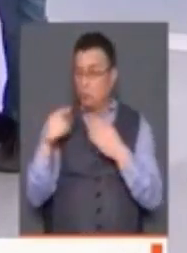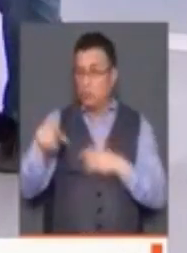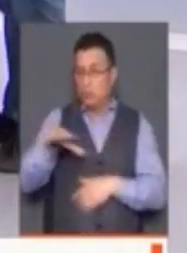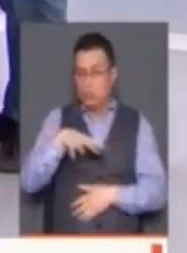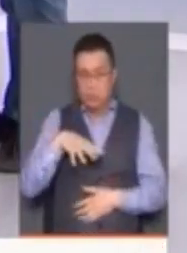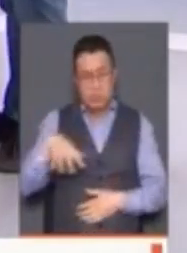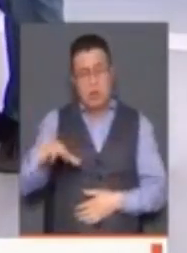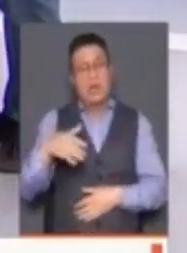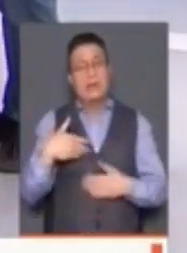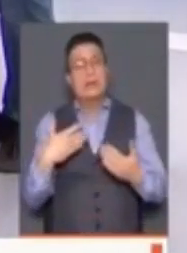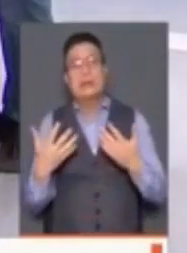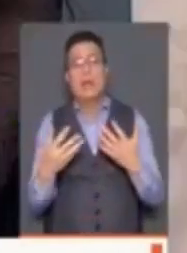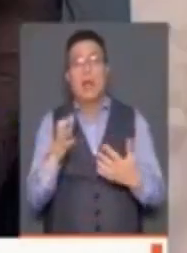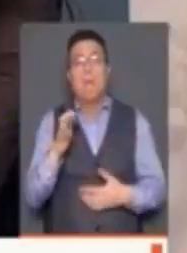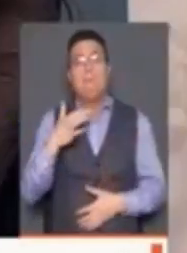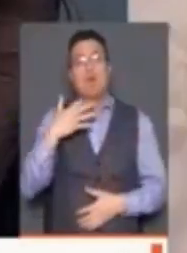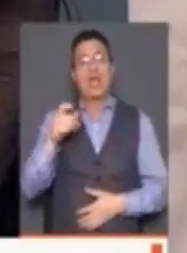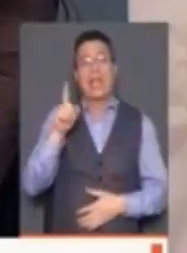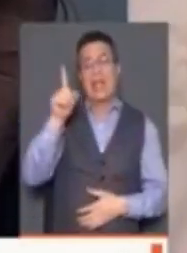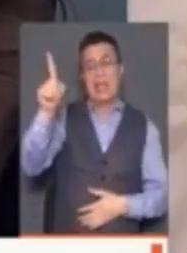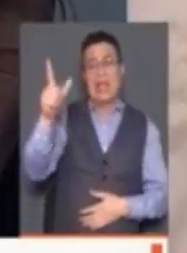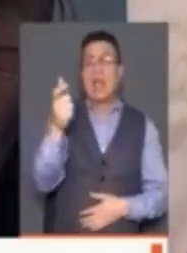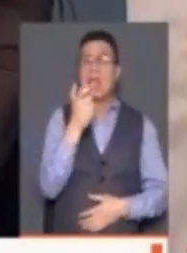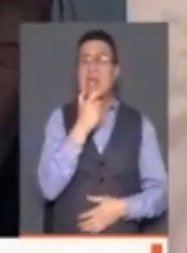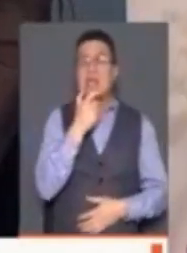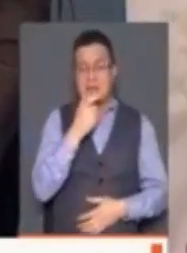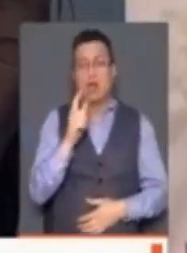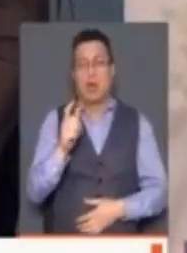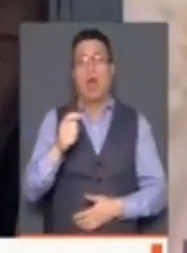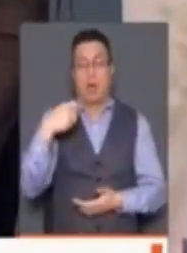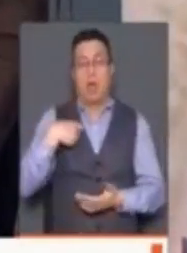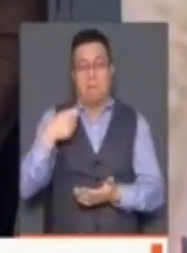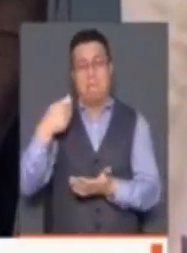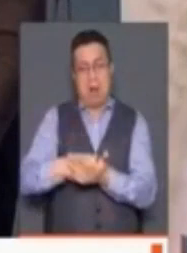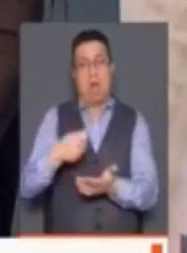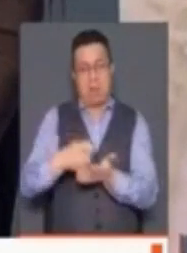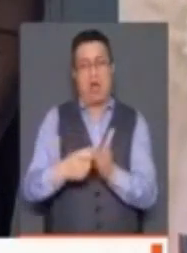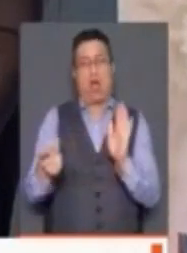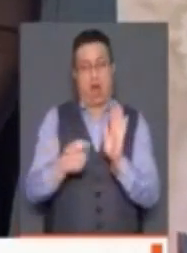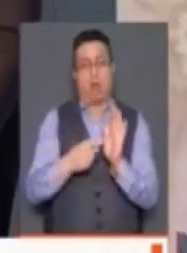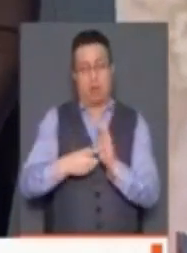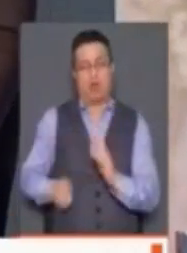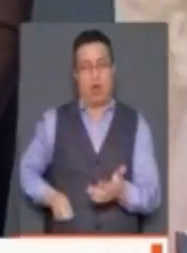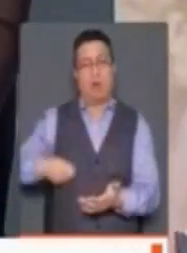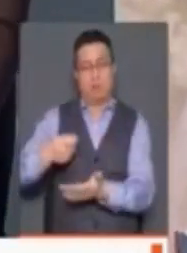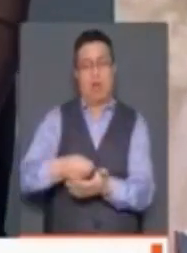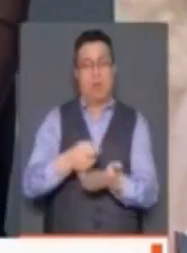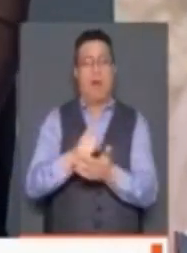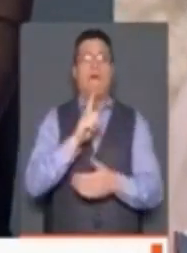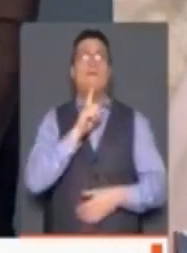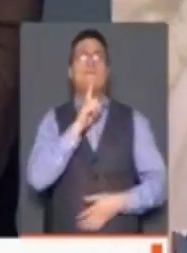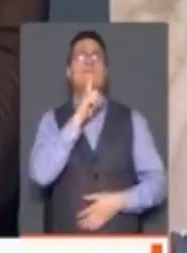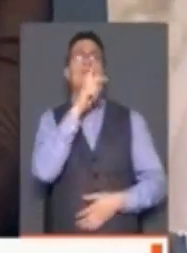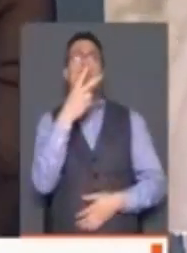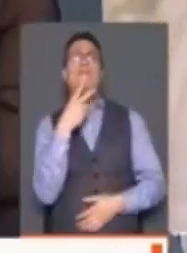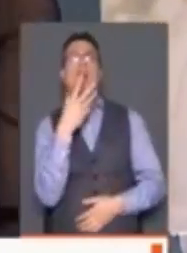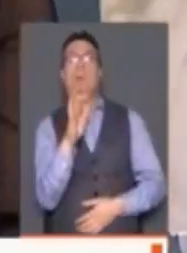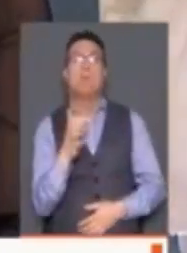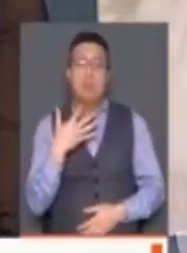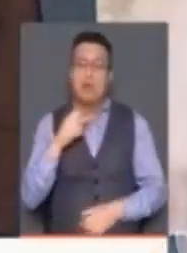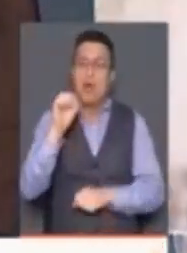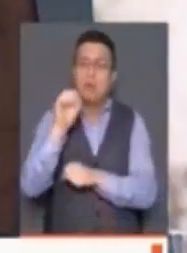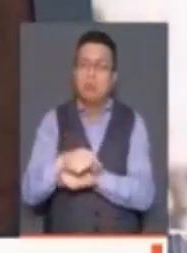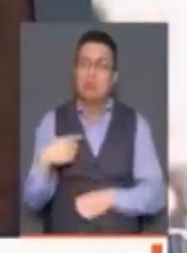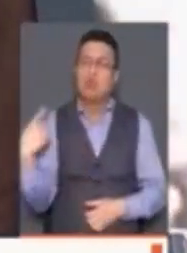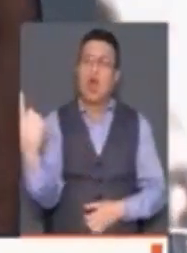qué en el Reino Unido están dispuestos a pagar de sus impuestos el estatus de la monarquía? ¿Qué es lo que pasa ahí?